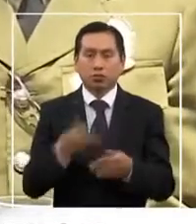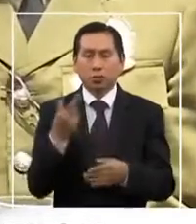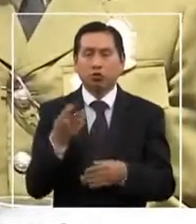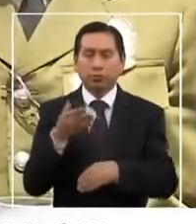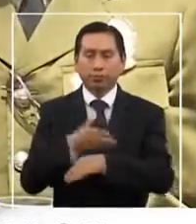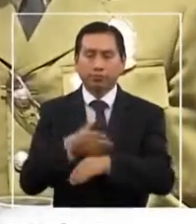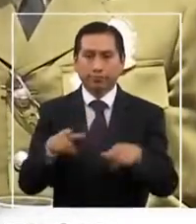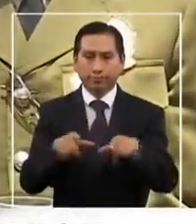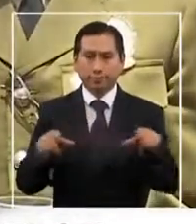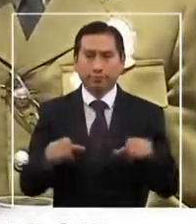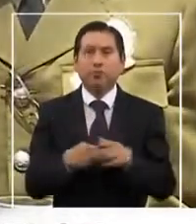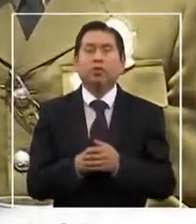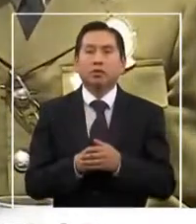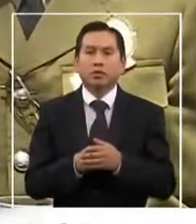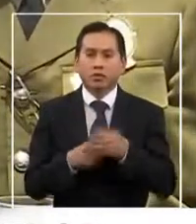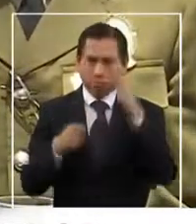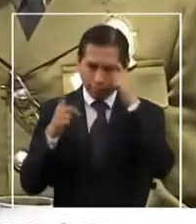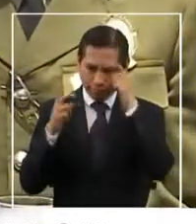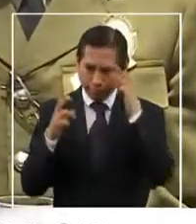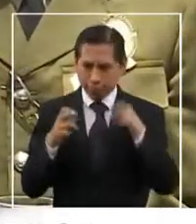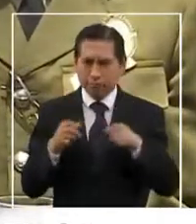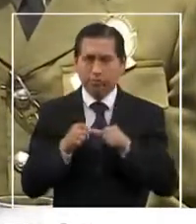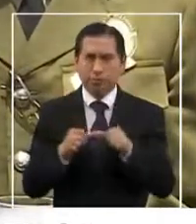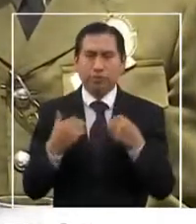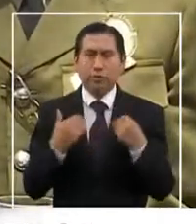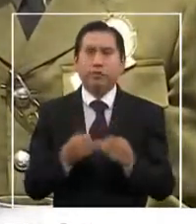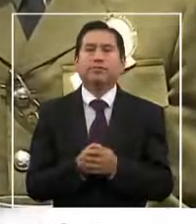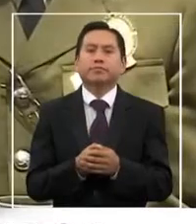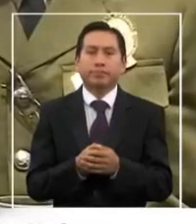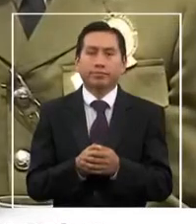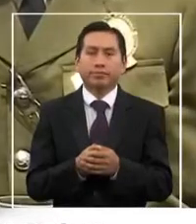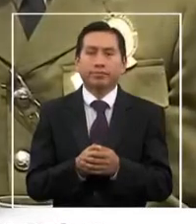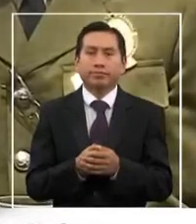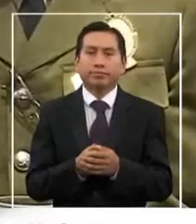dos aserraderos, la investigación continúa.